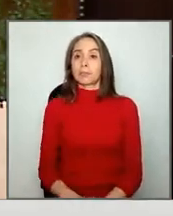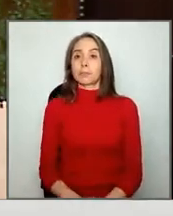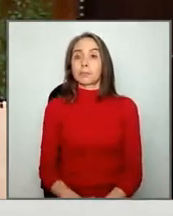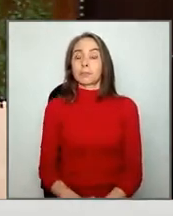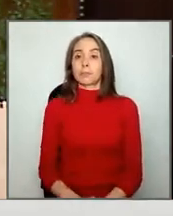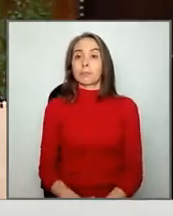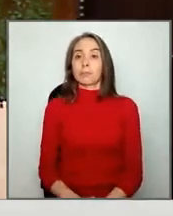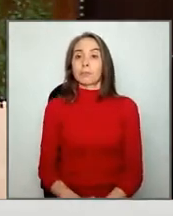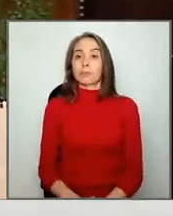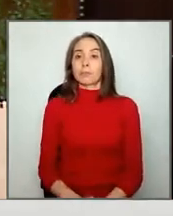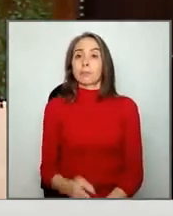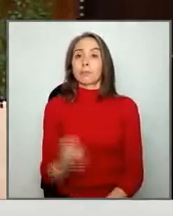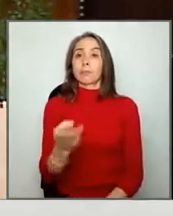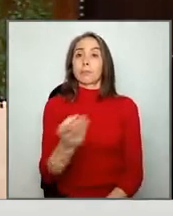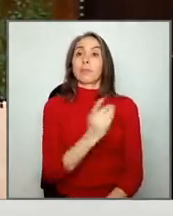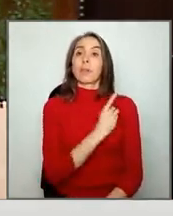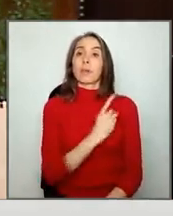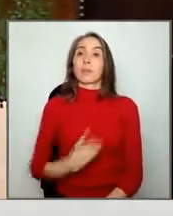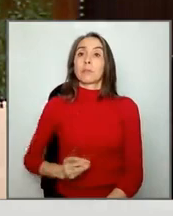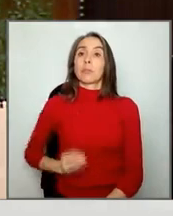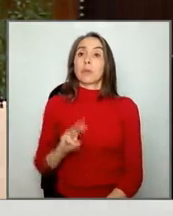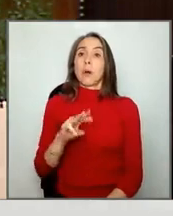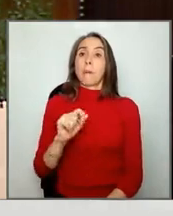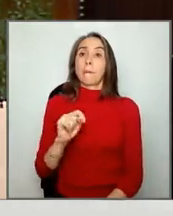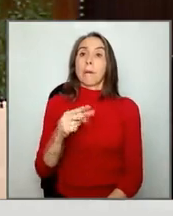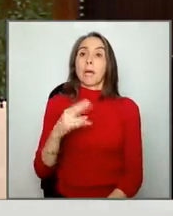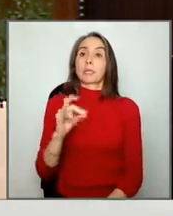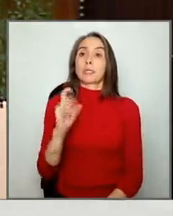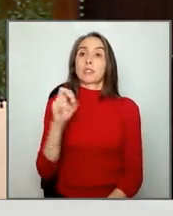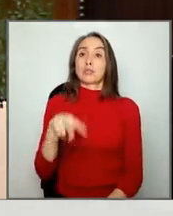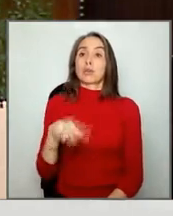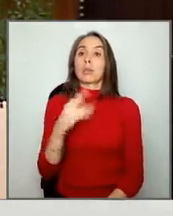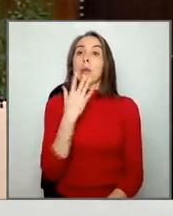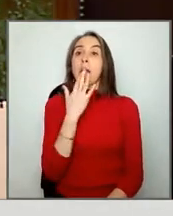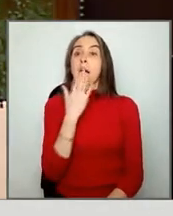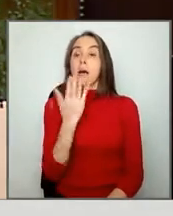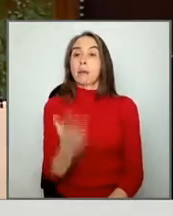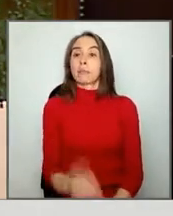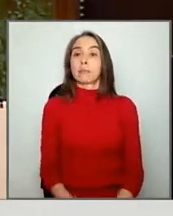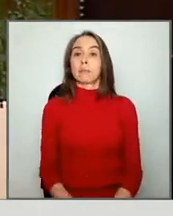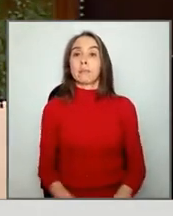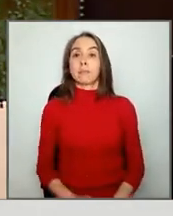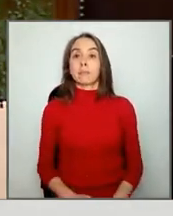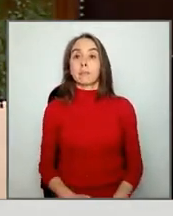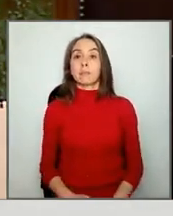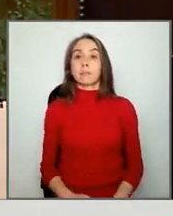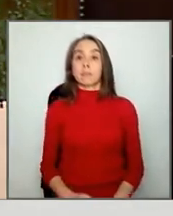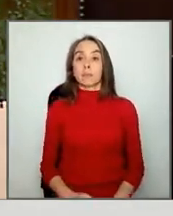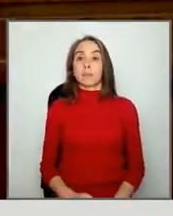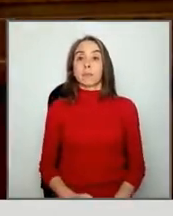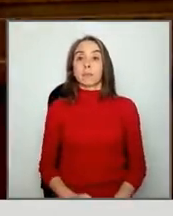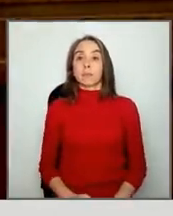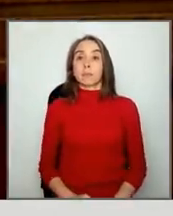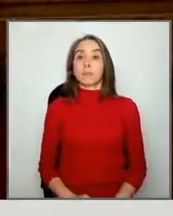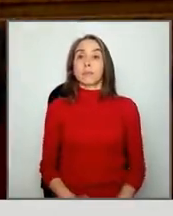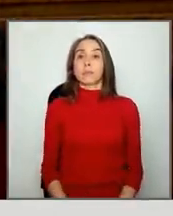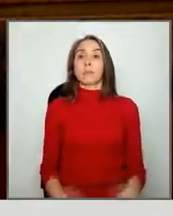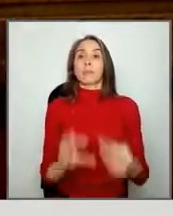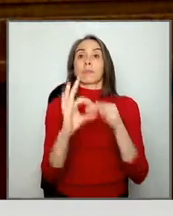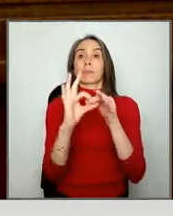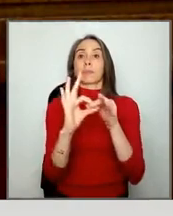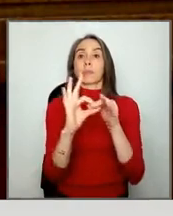diputado matison tiene usted el uso de la palabra Gracias presidenta